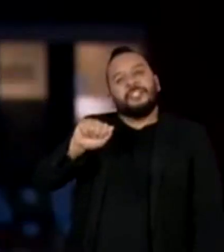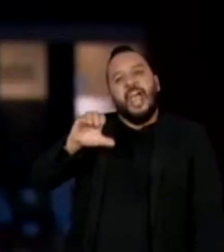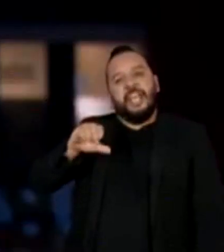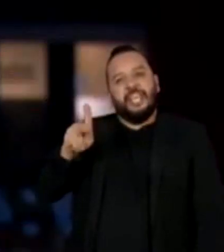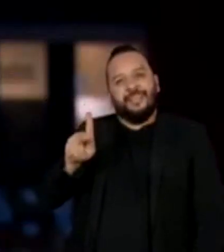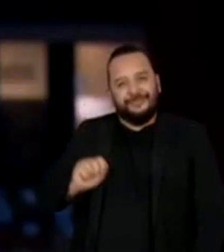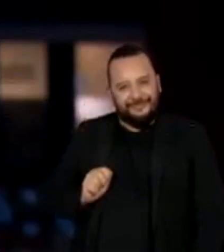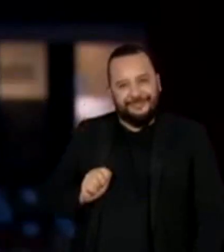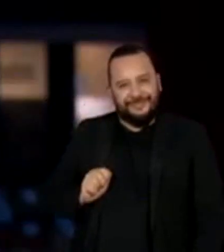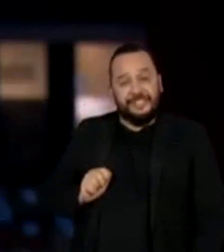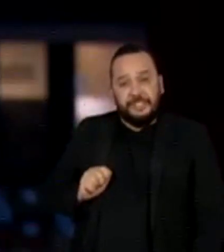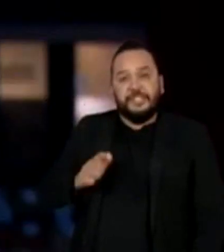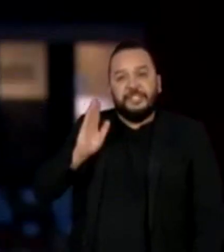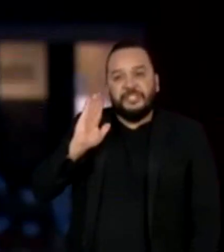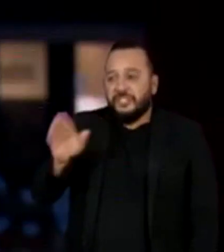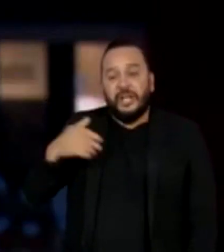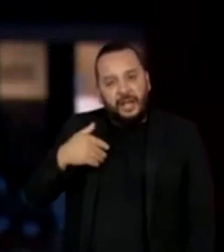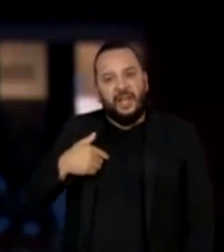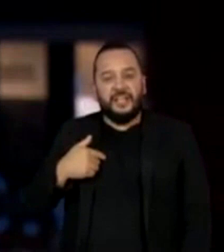una denuncia de acoso